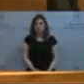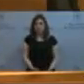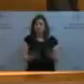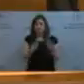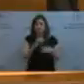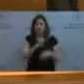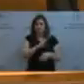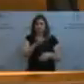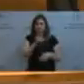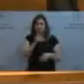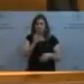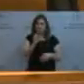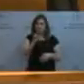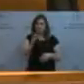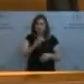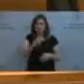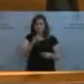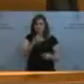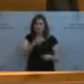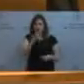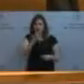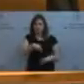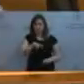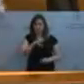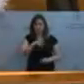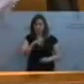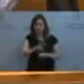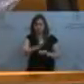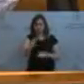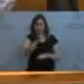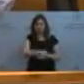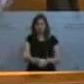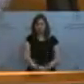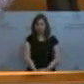Gracias, señor Suárez. Para contestar, tiene la palabra el señor consejero.